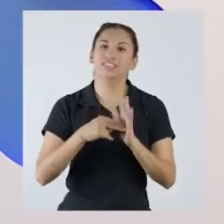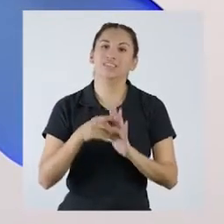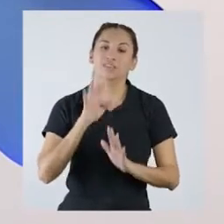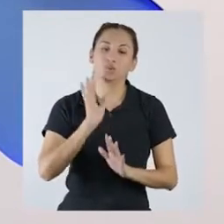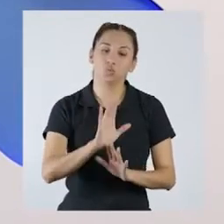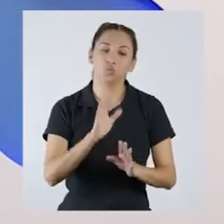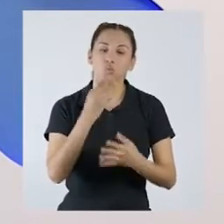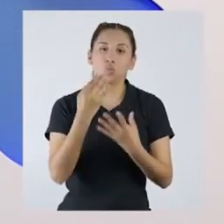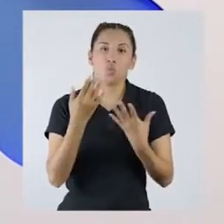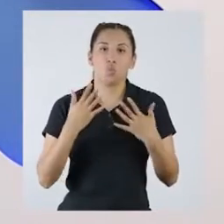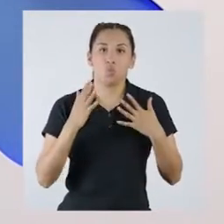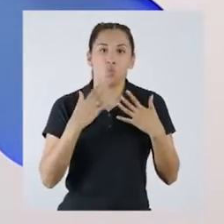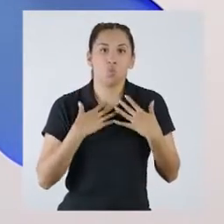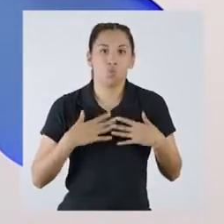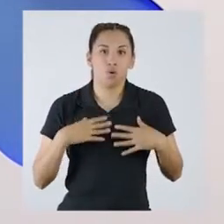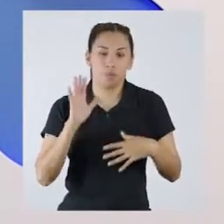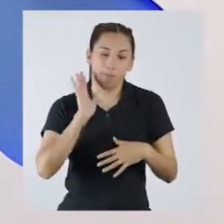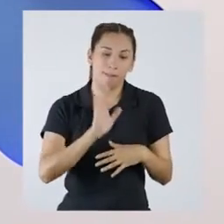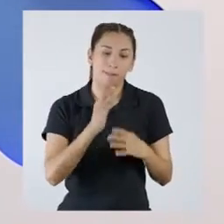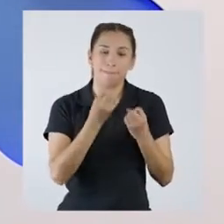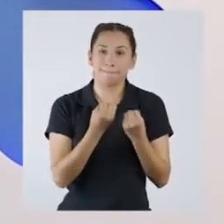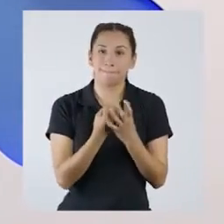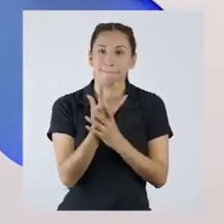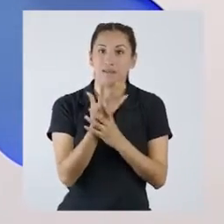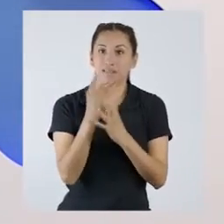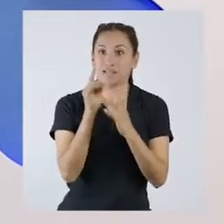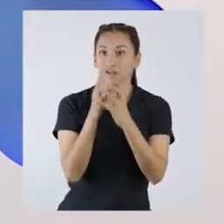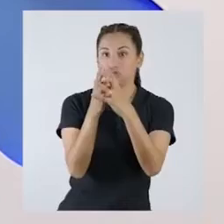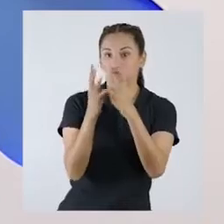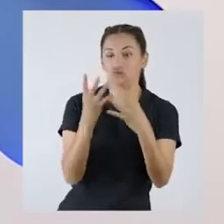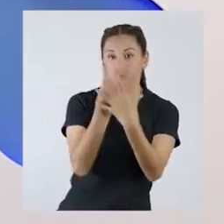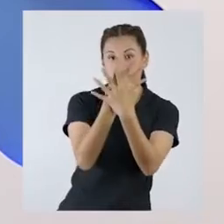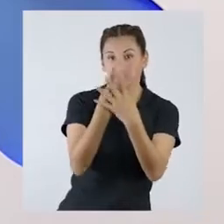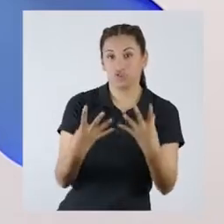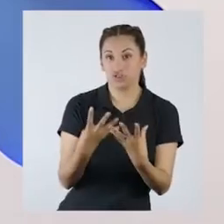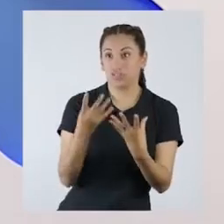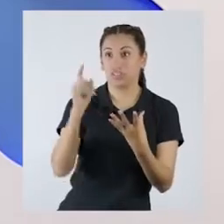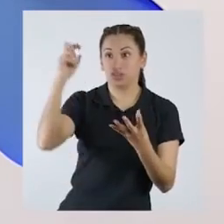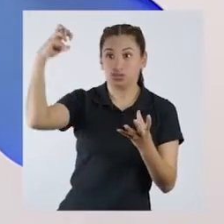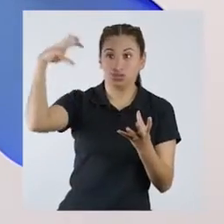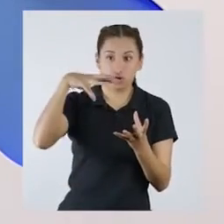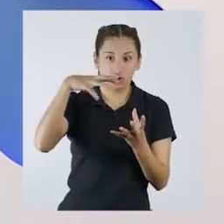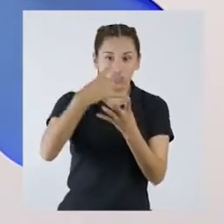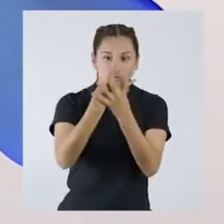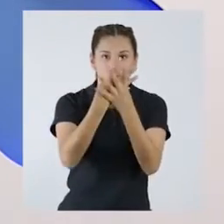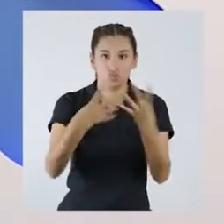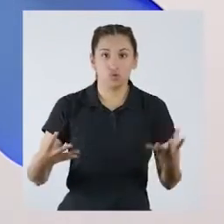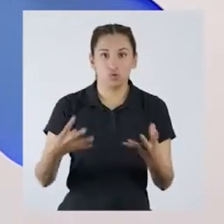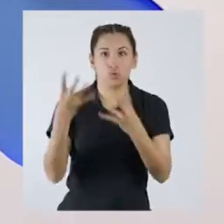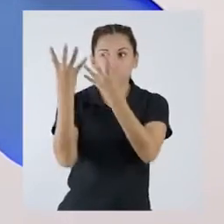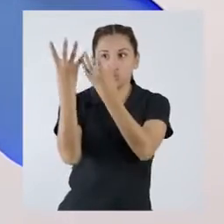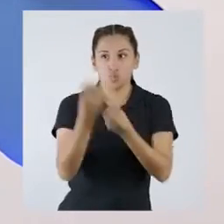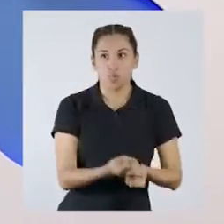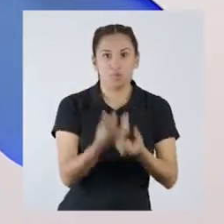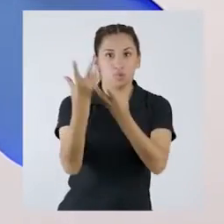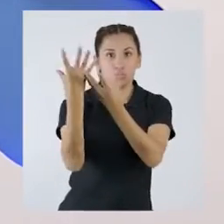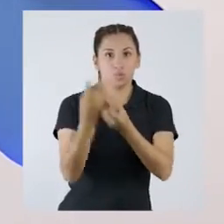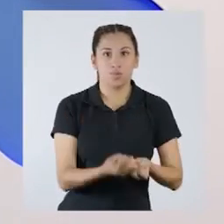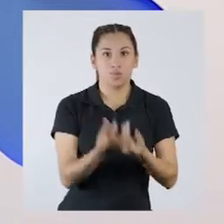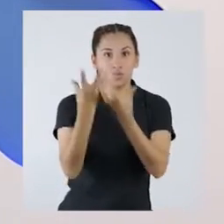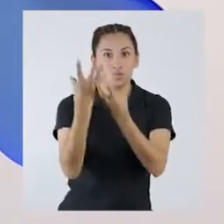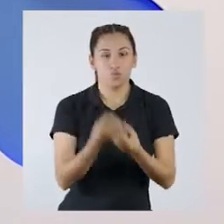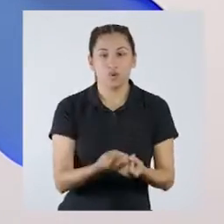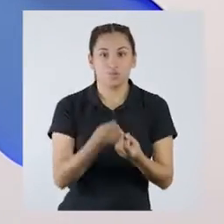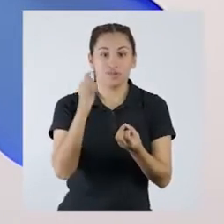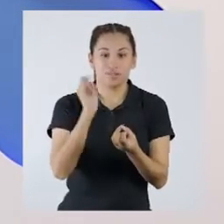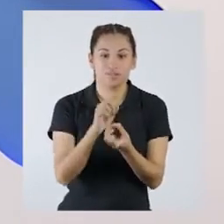los organelos de la planta que ayudan a captar la energía que proviene de la luz solar y la utiliza para activar